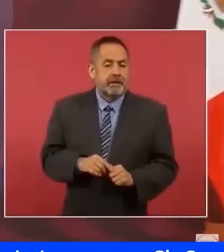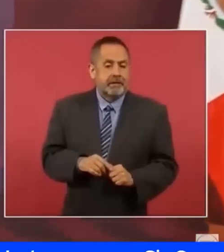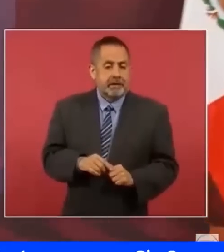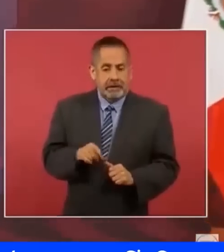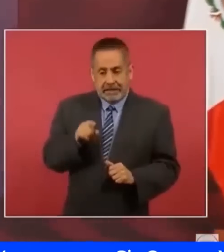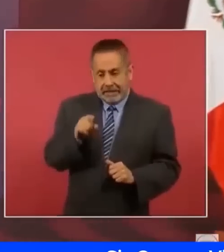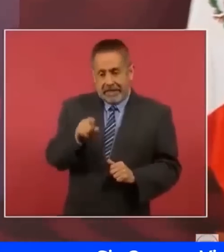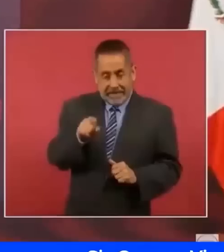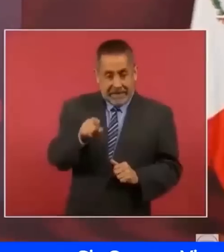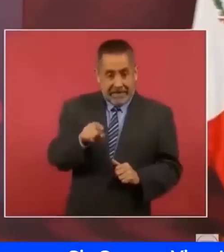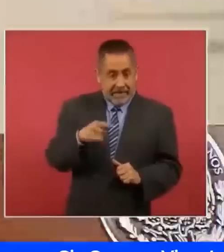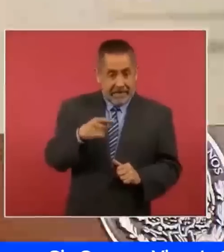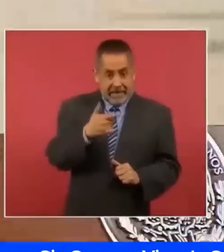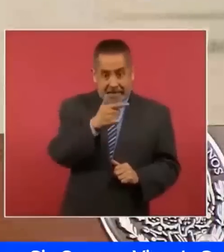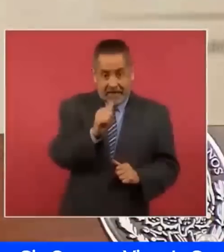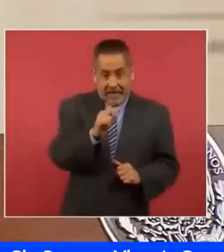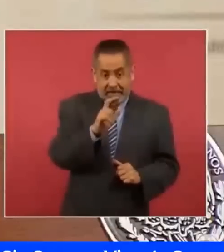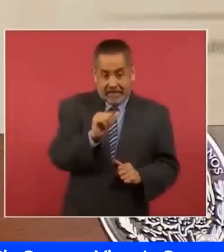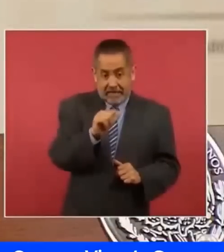hombre clave